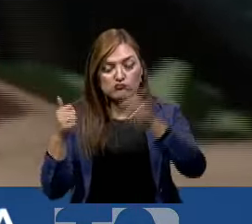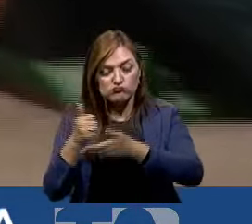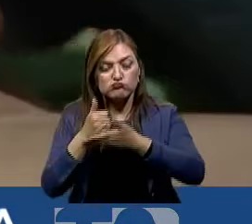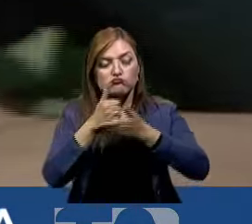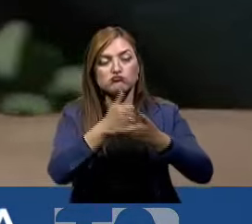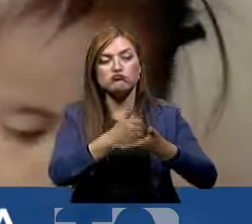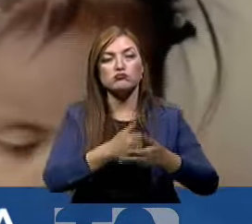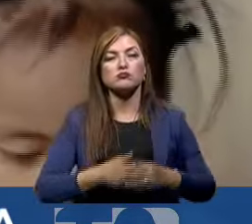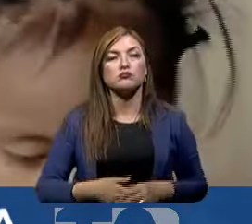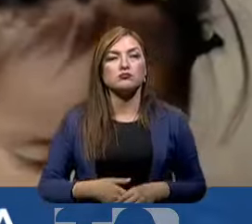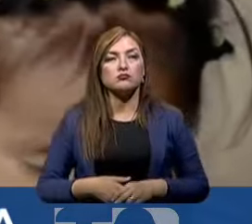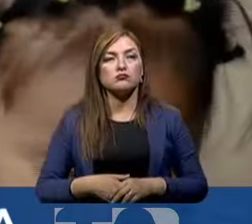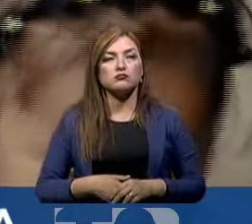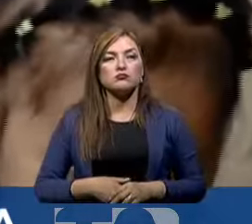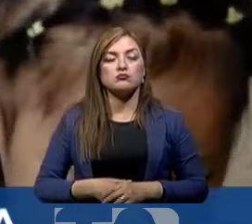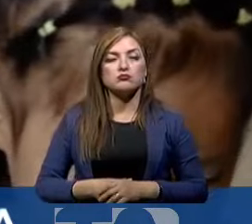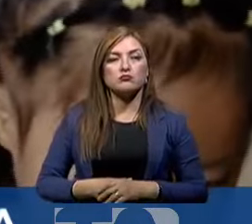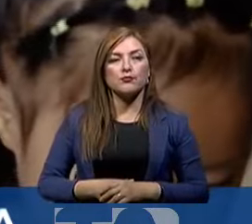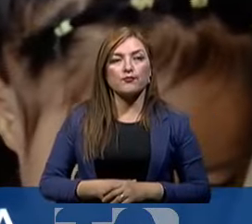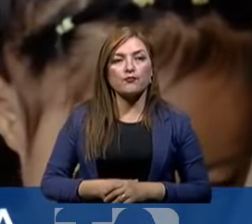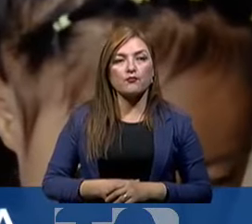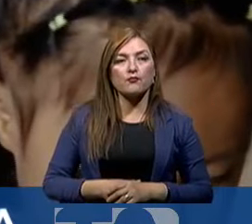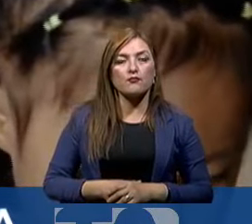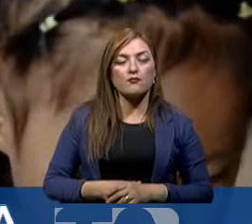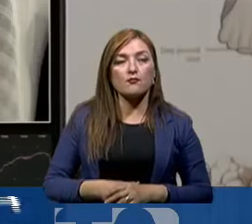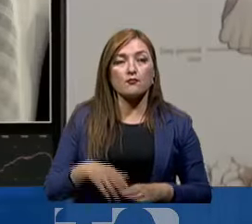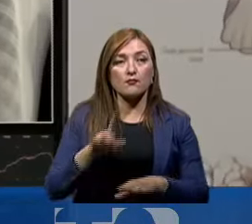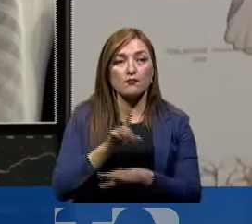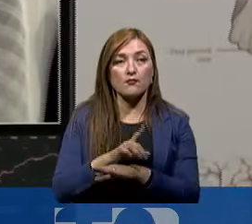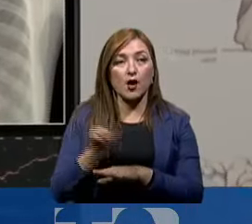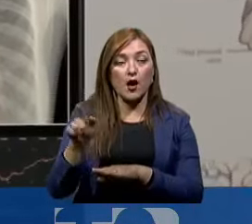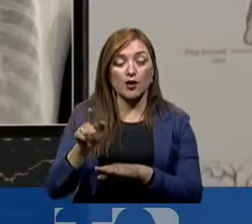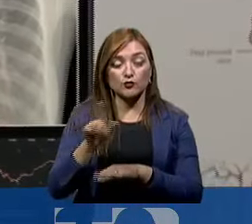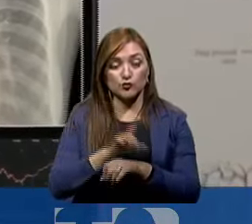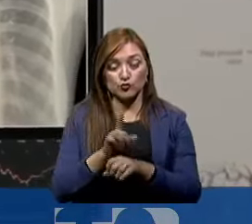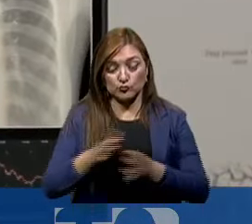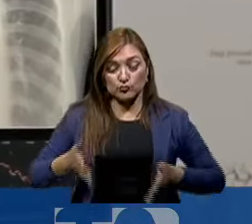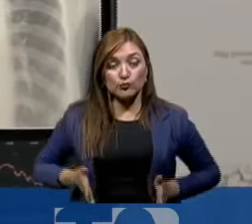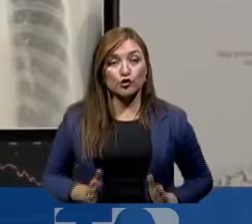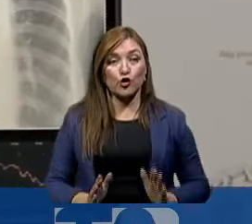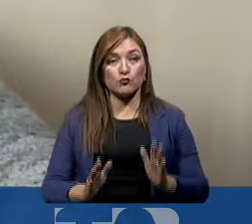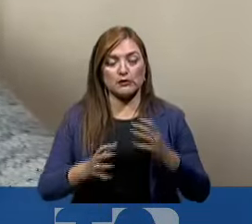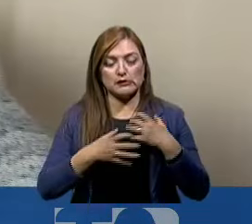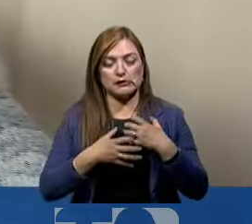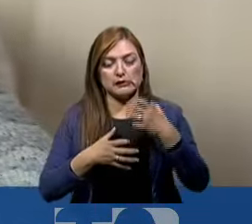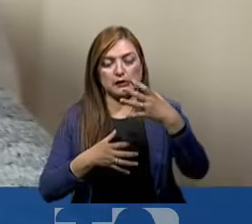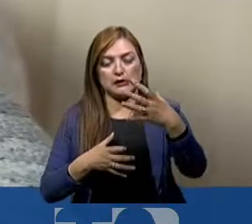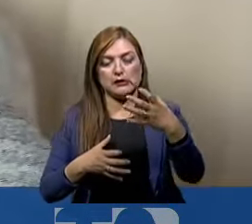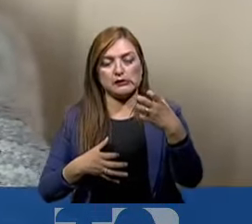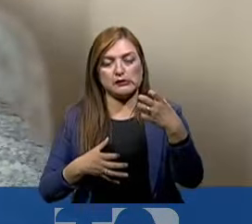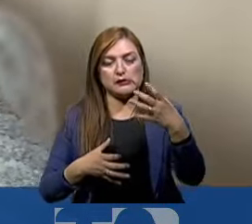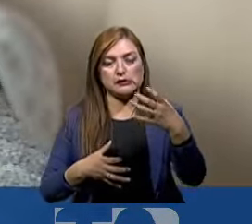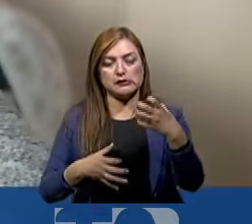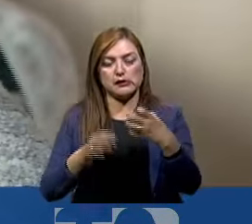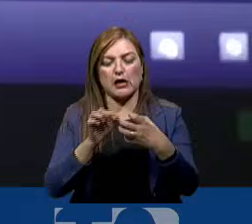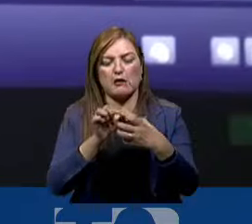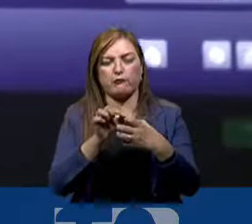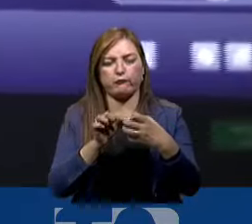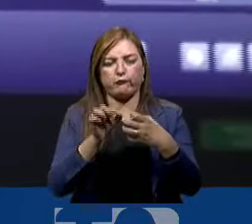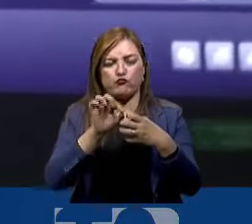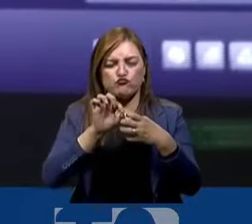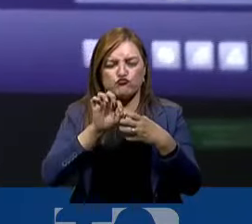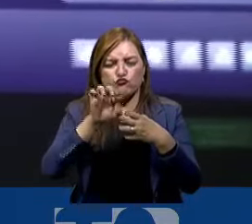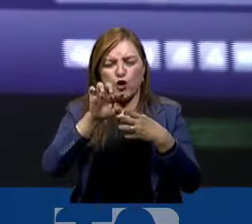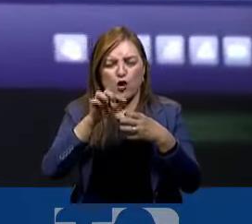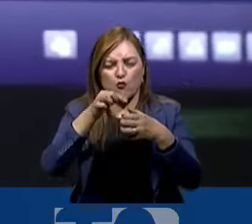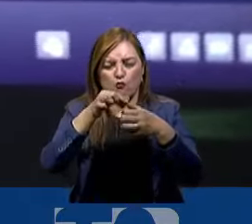le pudo ayudar. Lo que me dijeron los doctores cuando ella nació, le detectaron un soplo que tenía en el corazón. La gente donde yo vivo,